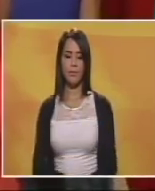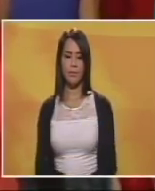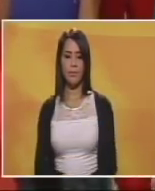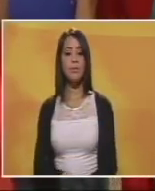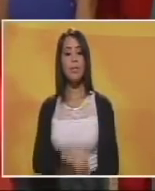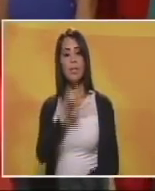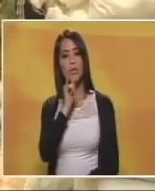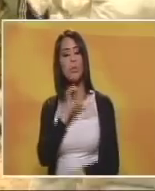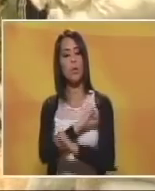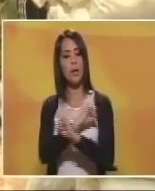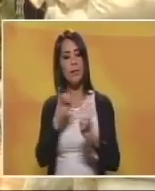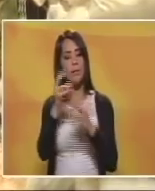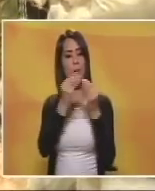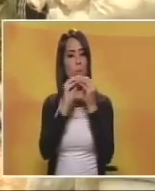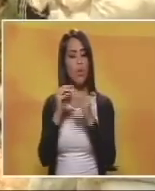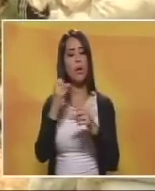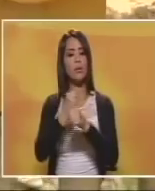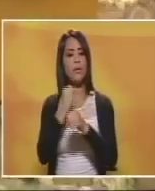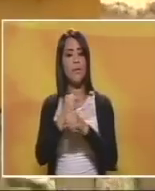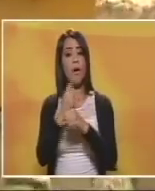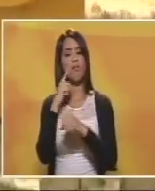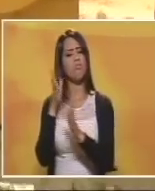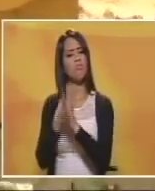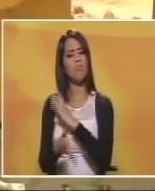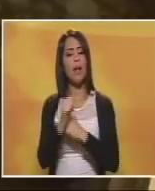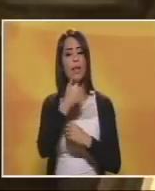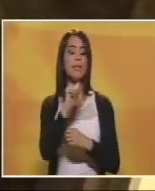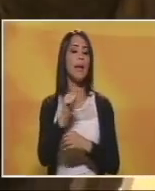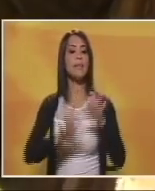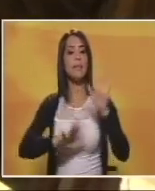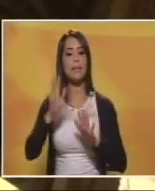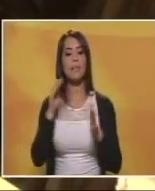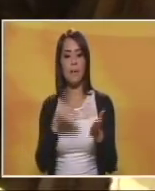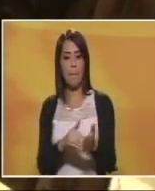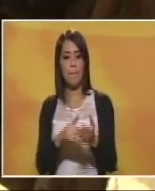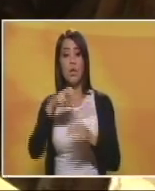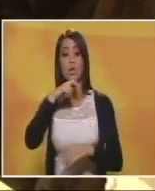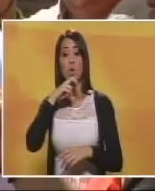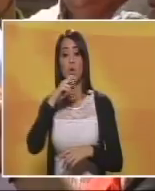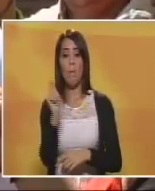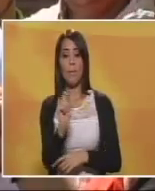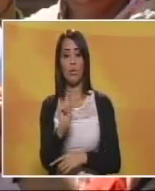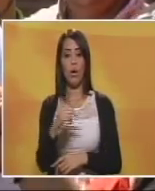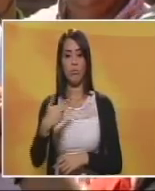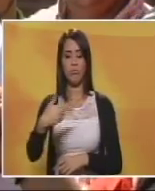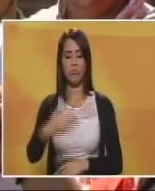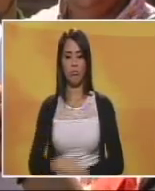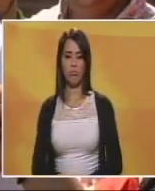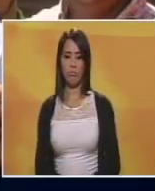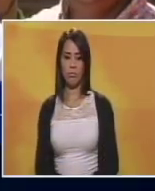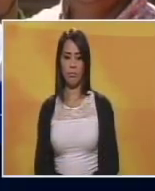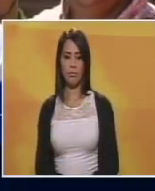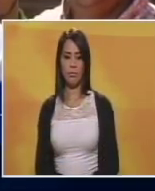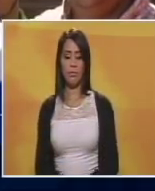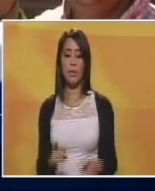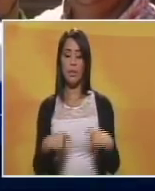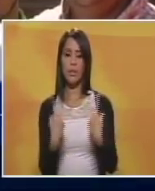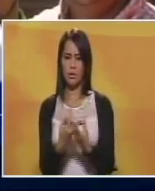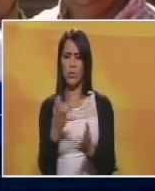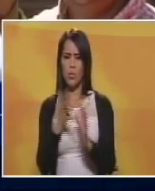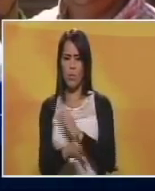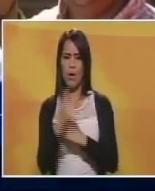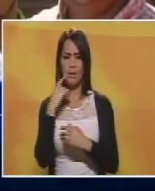que con la culminación de esta obra se obtendrá entre 10 y 15.000 kilos de oro mensuales. Esta planta de cianuración